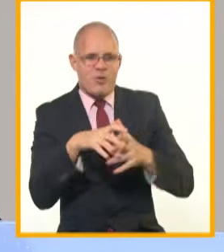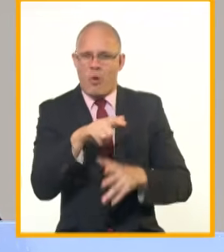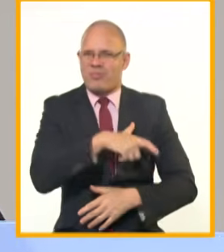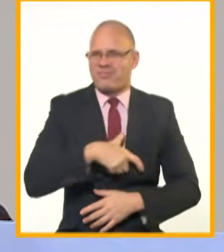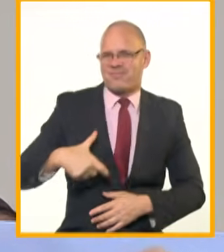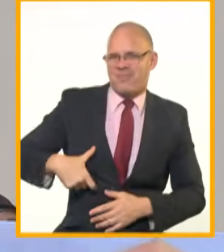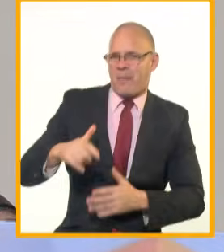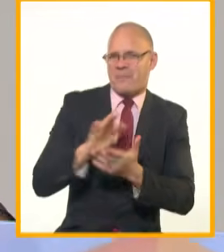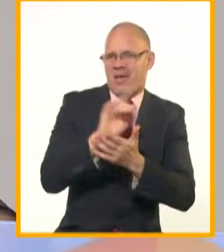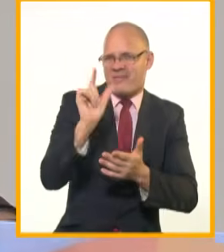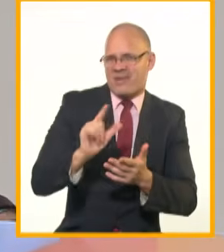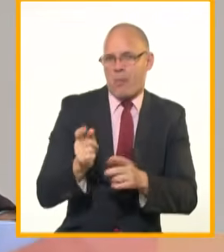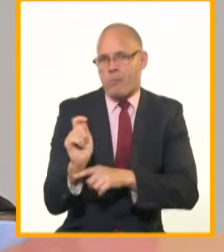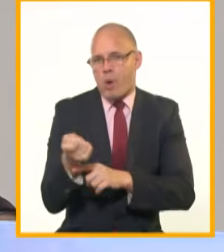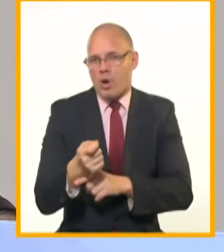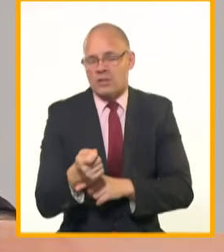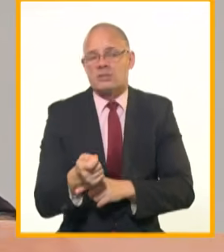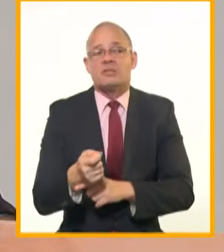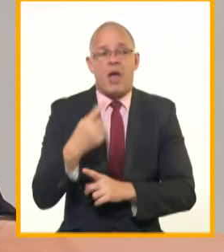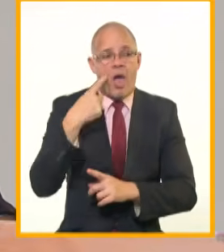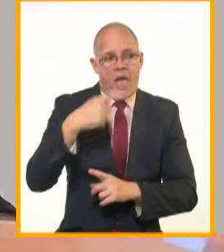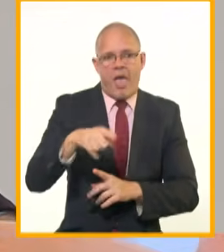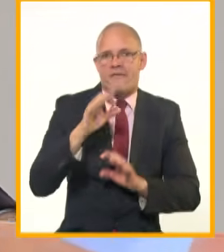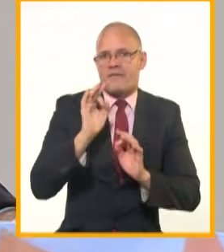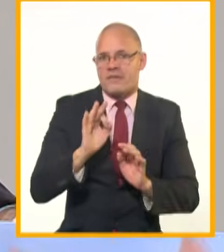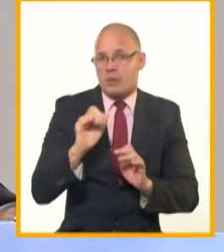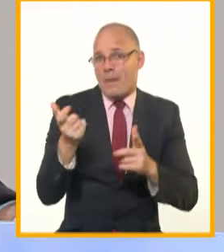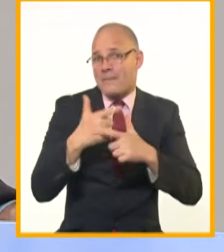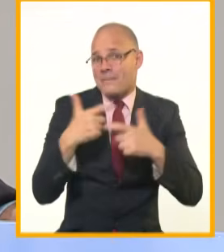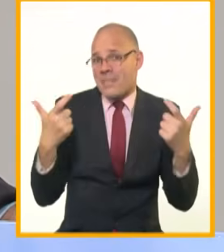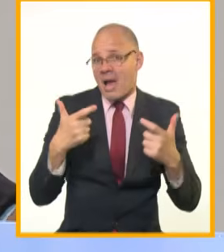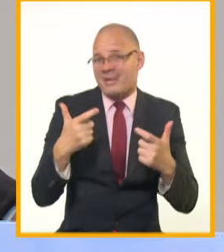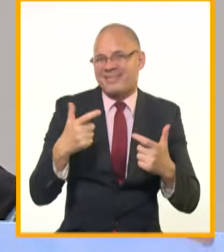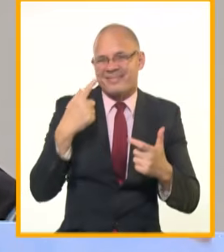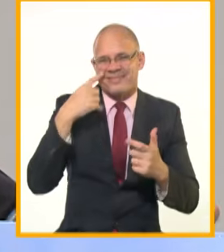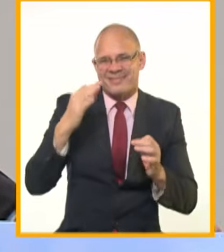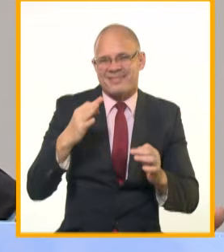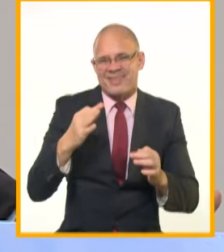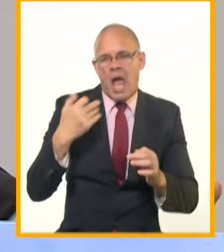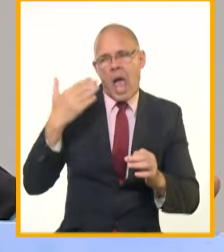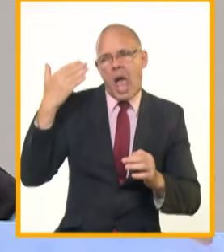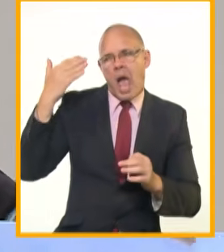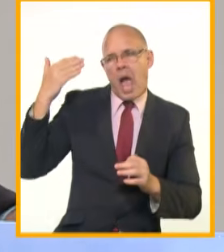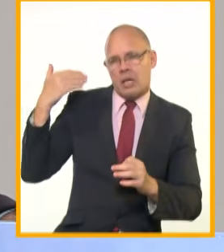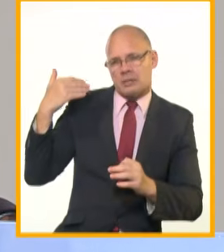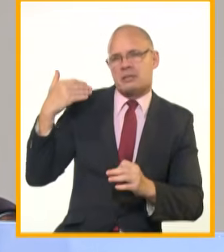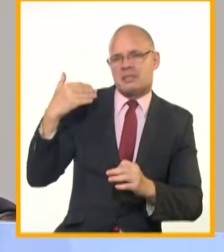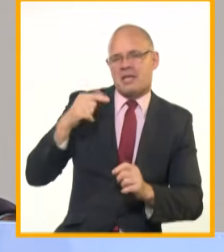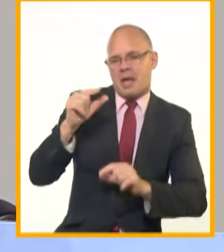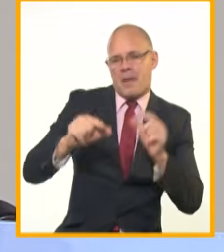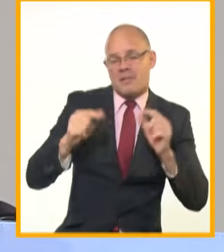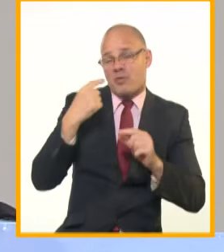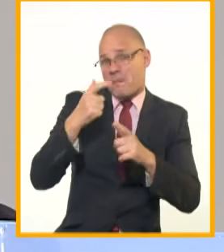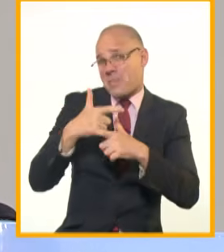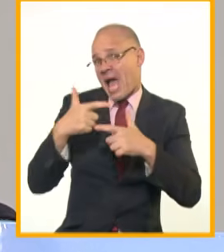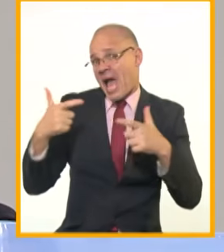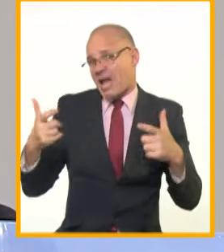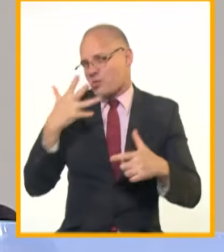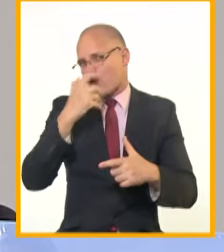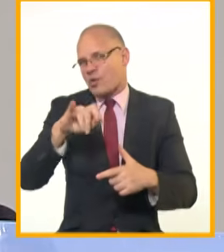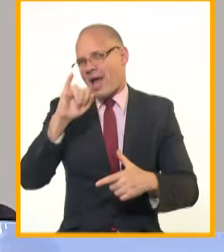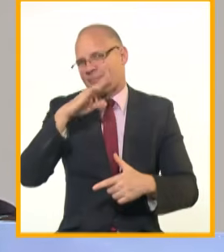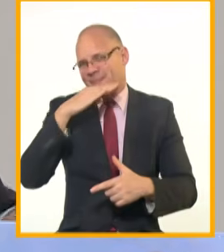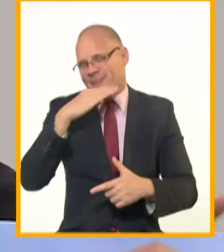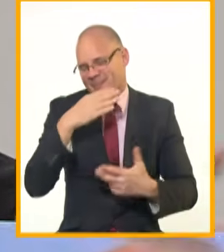Mayabeque, que hoy la mayoría de los que antes, a principio, le íbamos al equipo industrial, nos creíamos